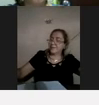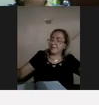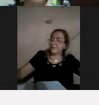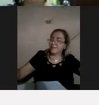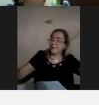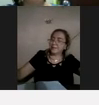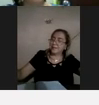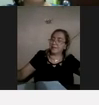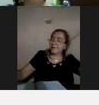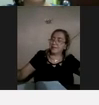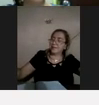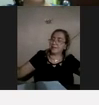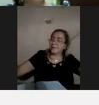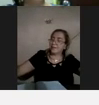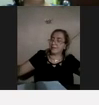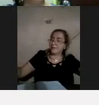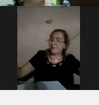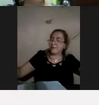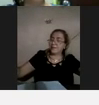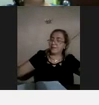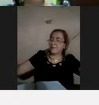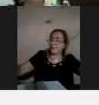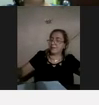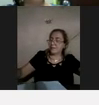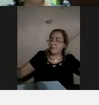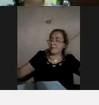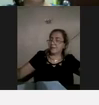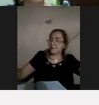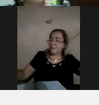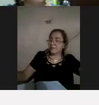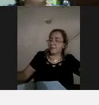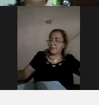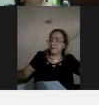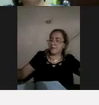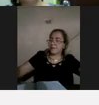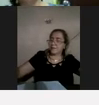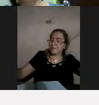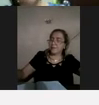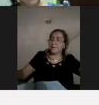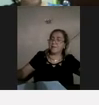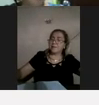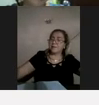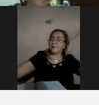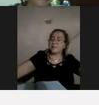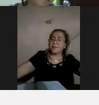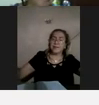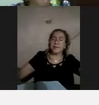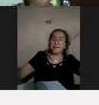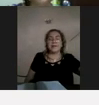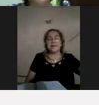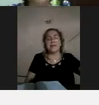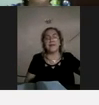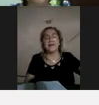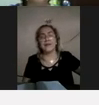yeah. Okay, more, pero more practice. Hizo más de la mitad. Es bueno. Y es un tema que, verdad,